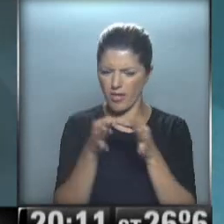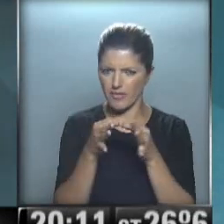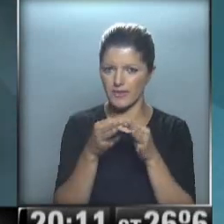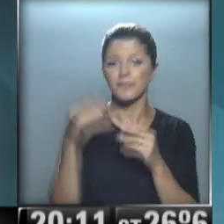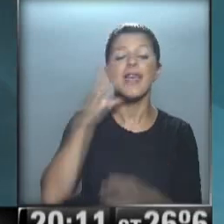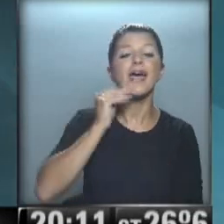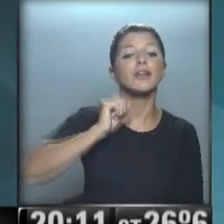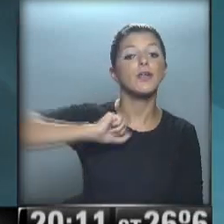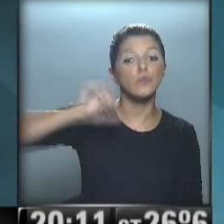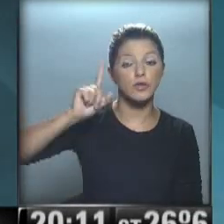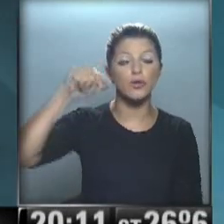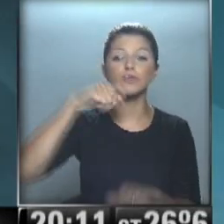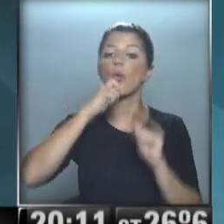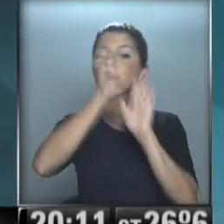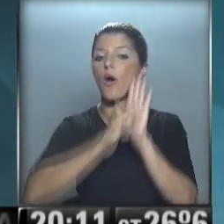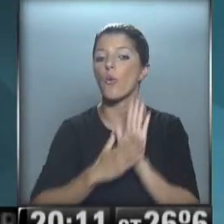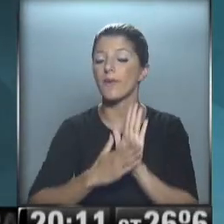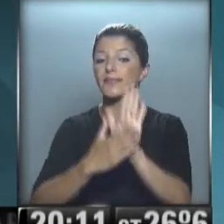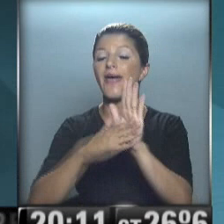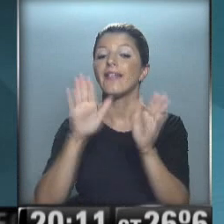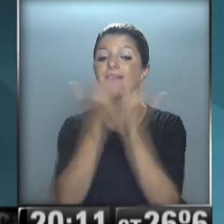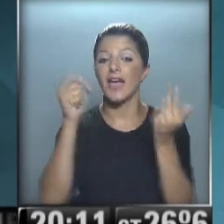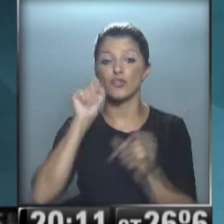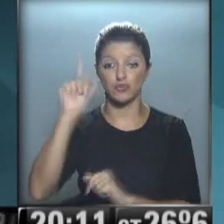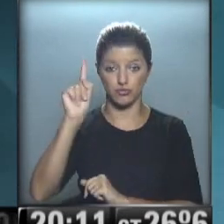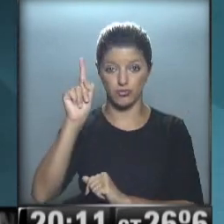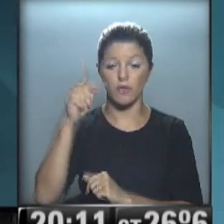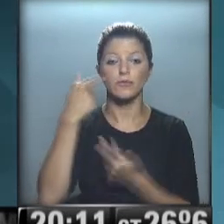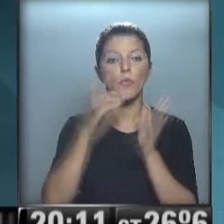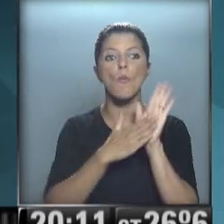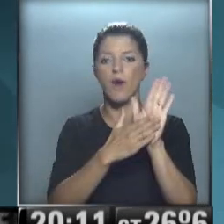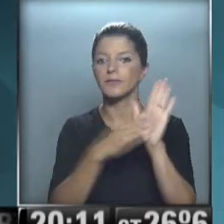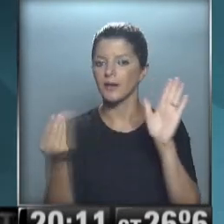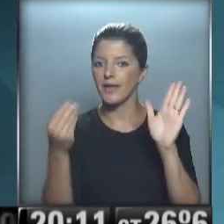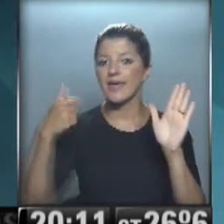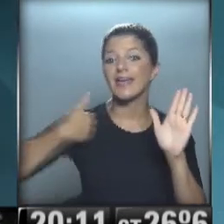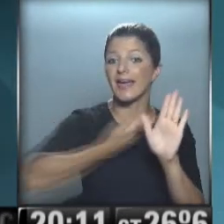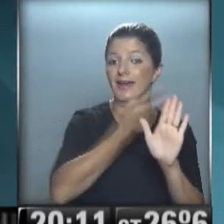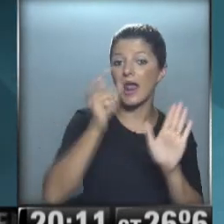Reino Unido, una encuesta del diario británico The Daily Telegraph muestra que la mayoría